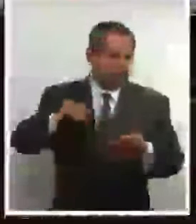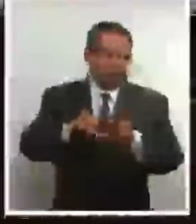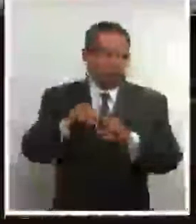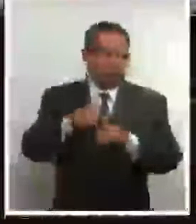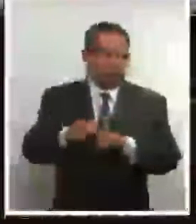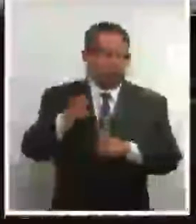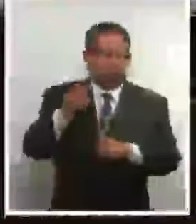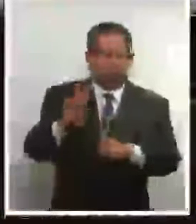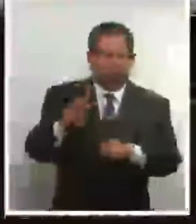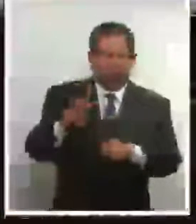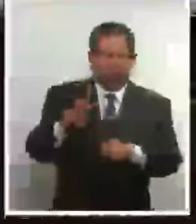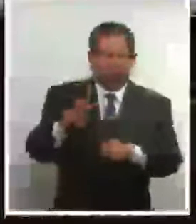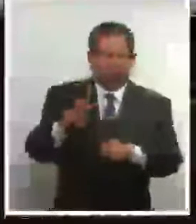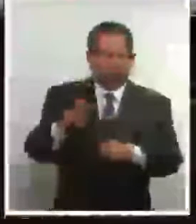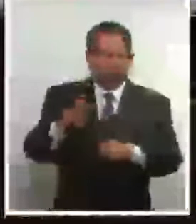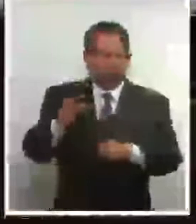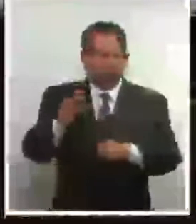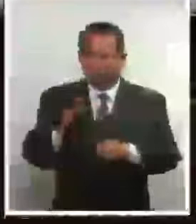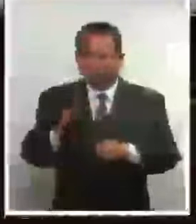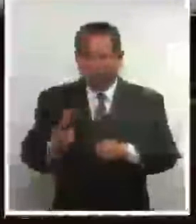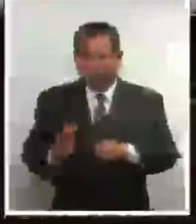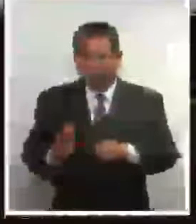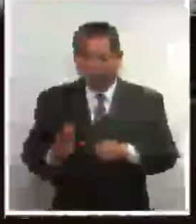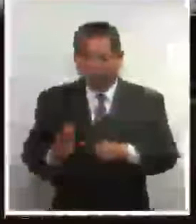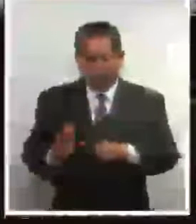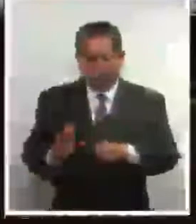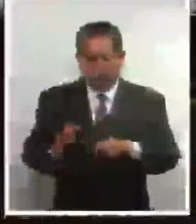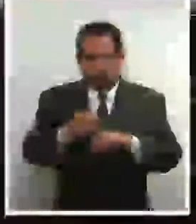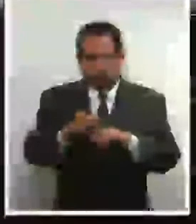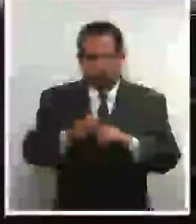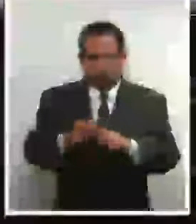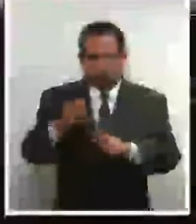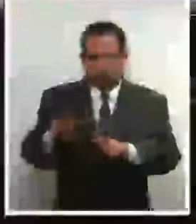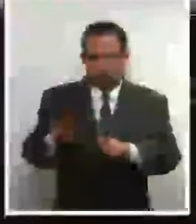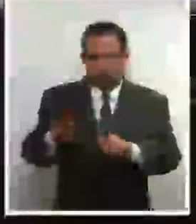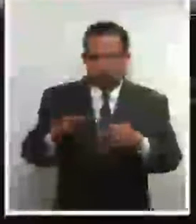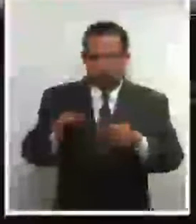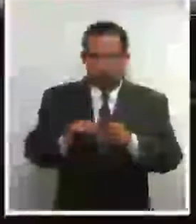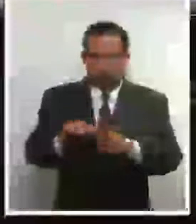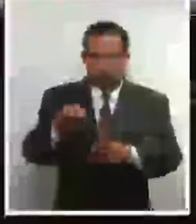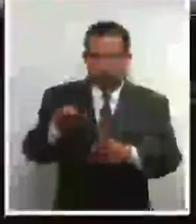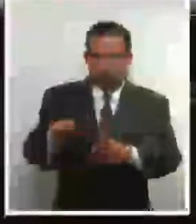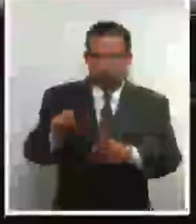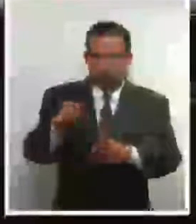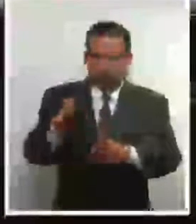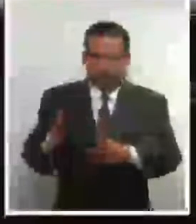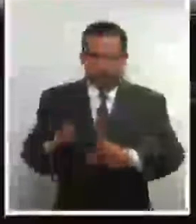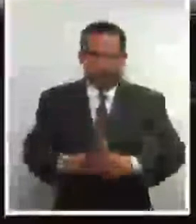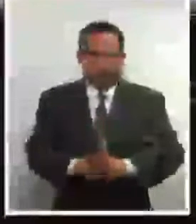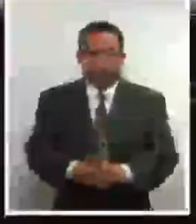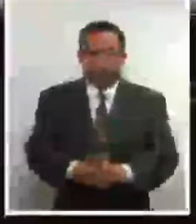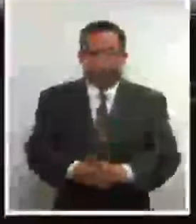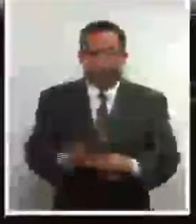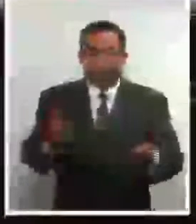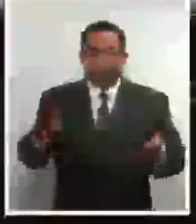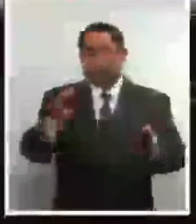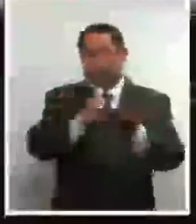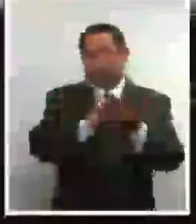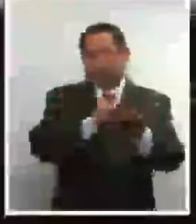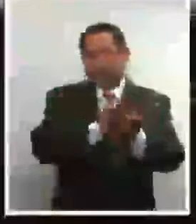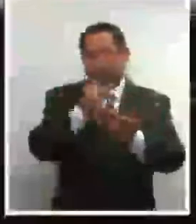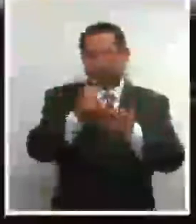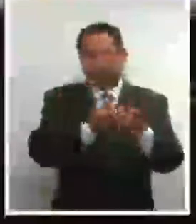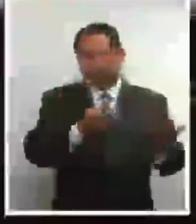los numerales 2 en sus incisos B y C y el numeral 3, incisos A y B. Intégrese